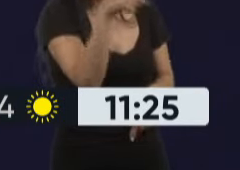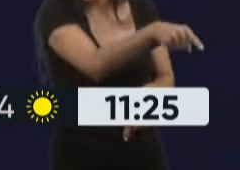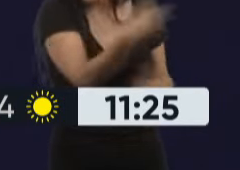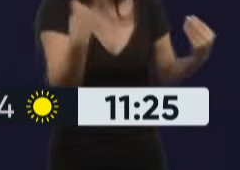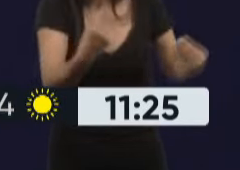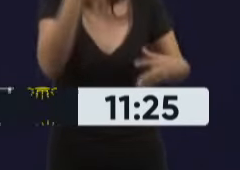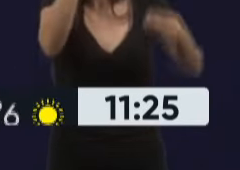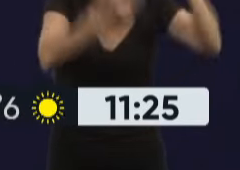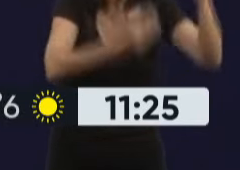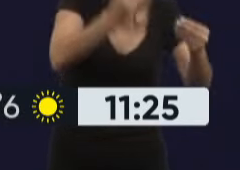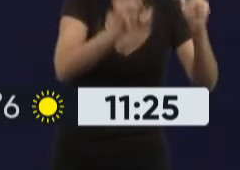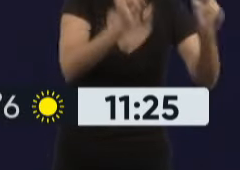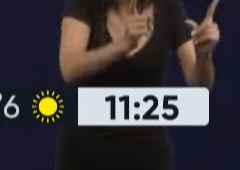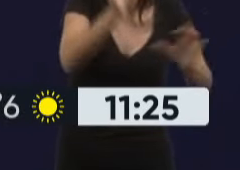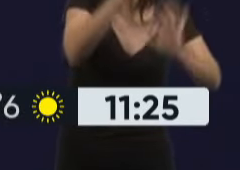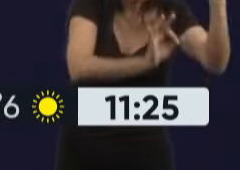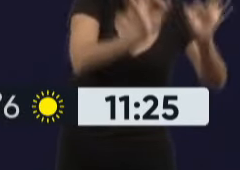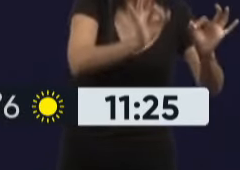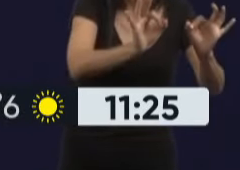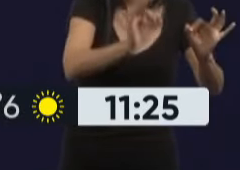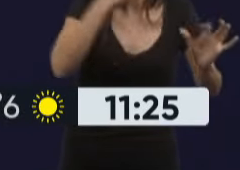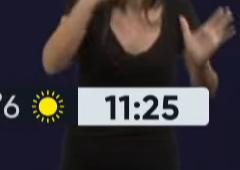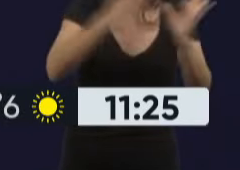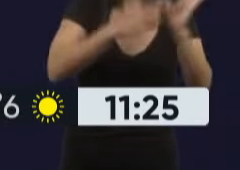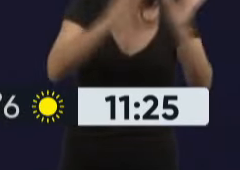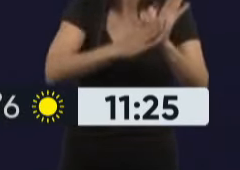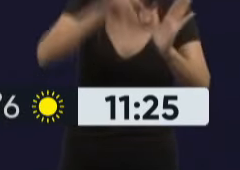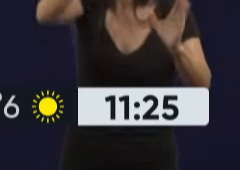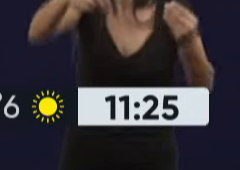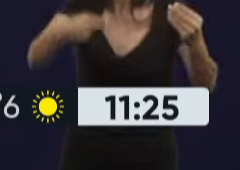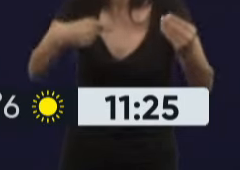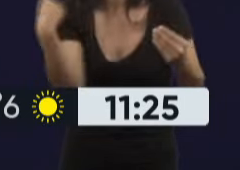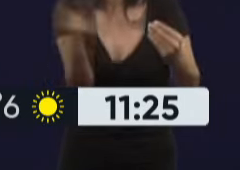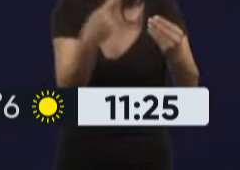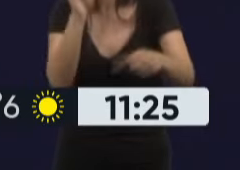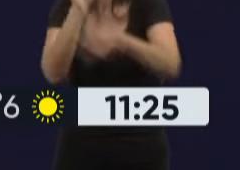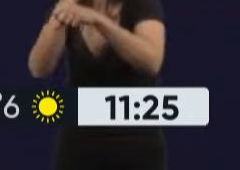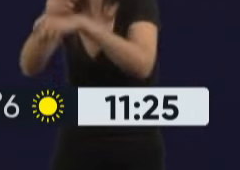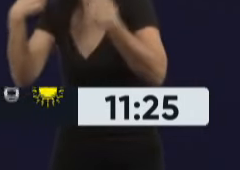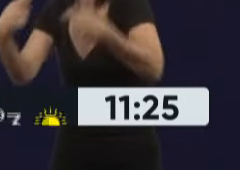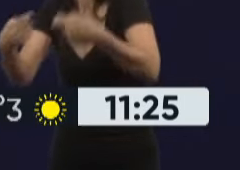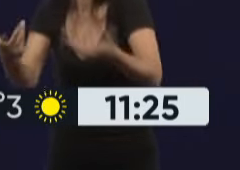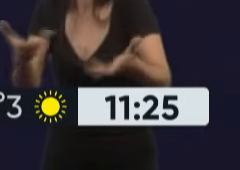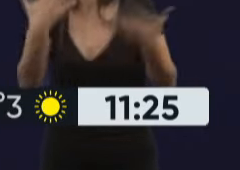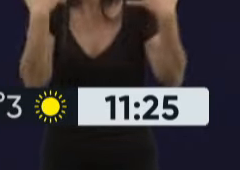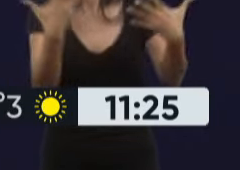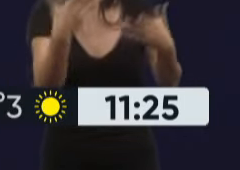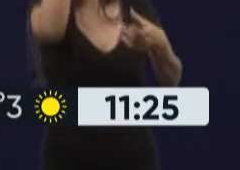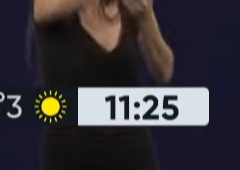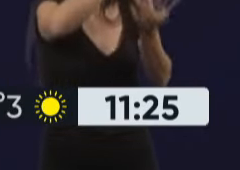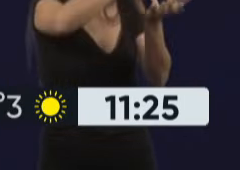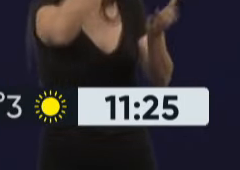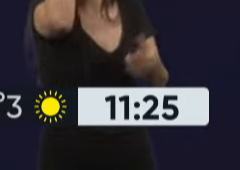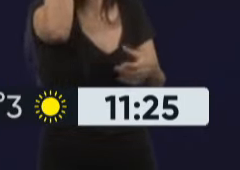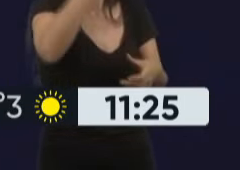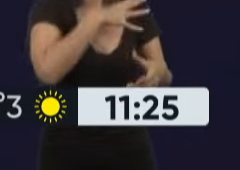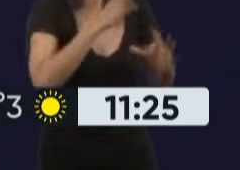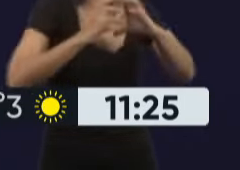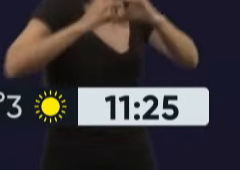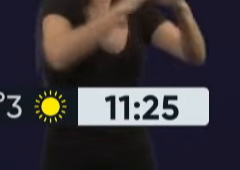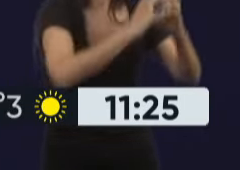garantizar que no vamos a dilapidar recursos obviamente que entra en debate y se podrán debatir un montón de puntos pero